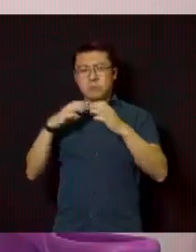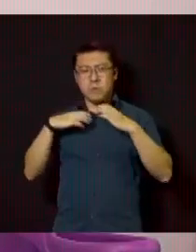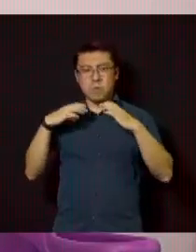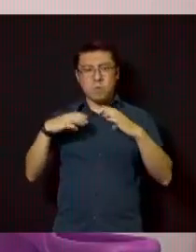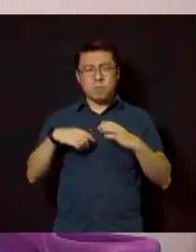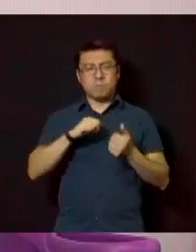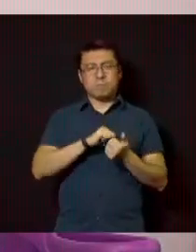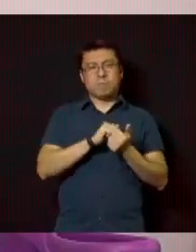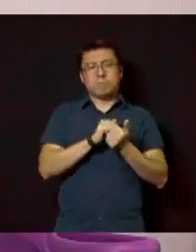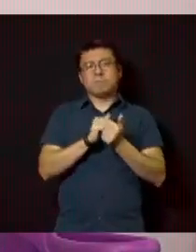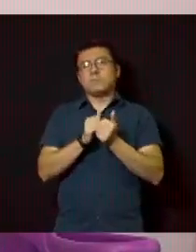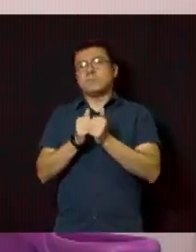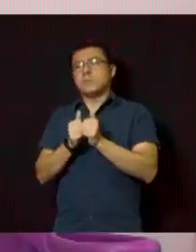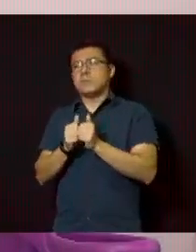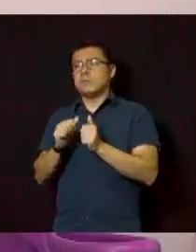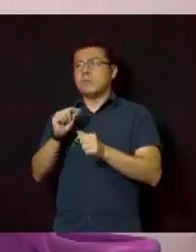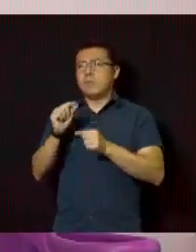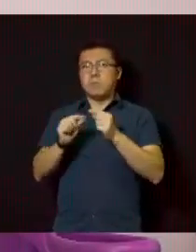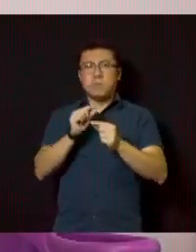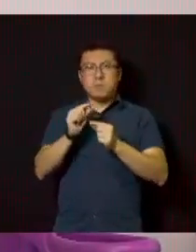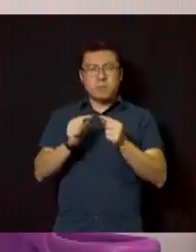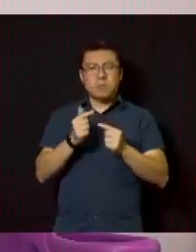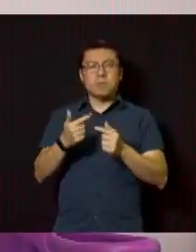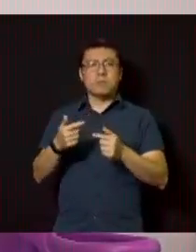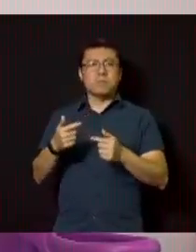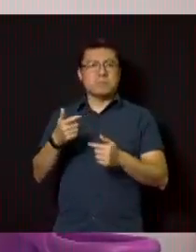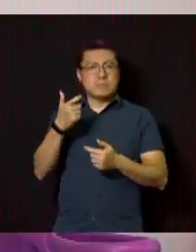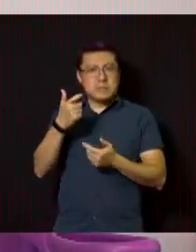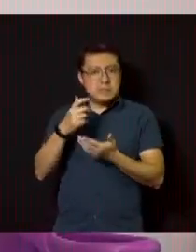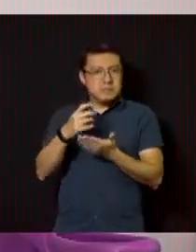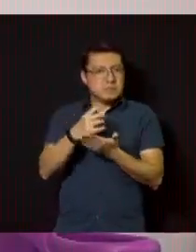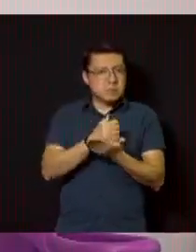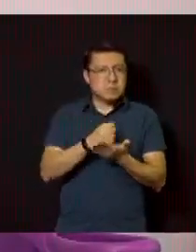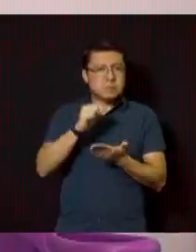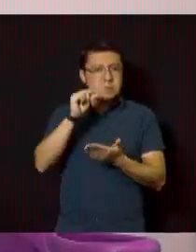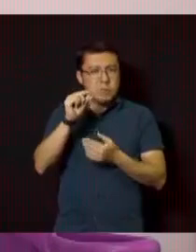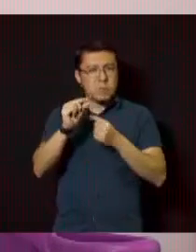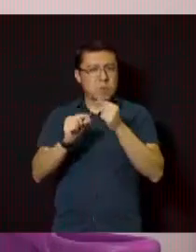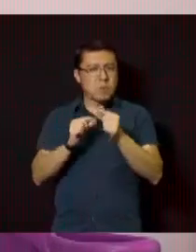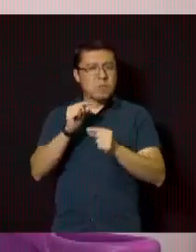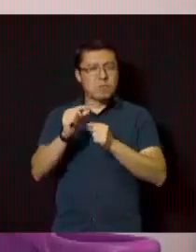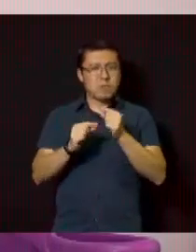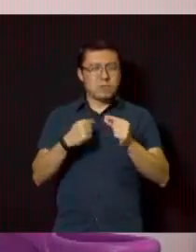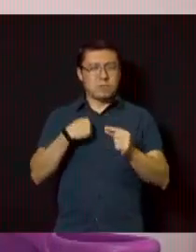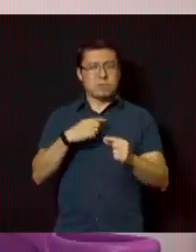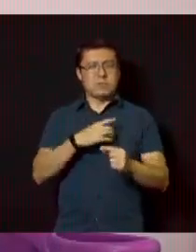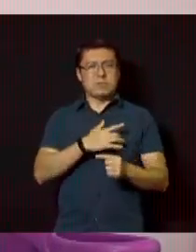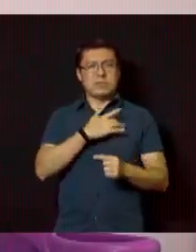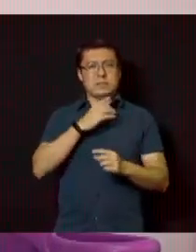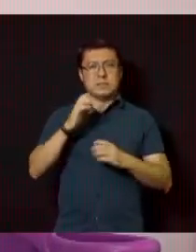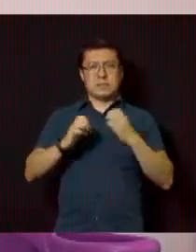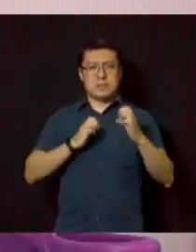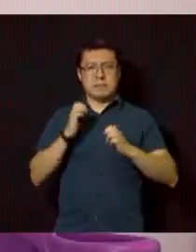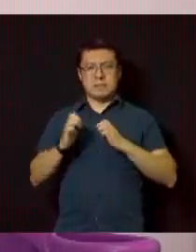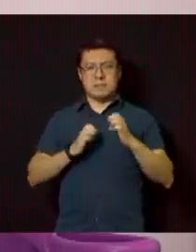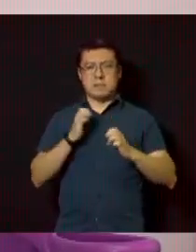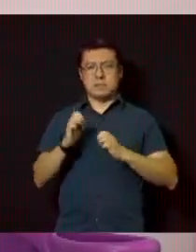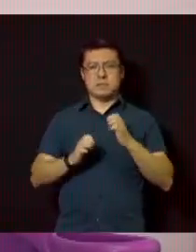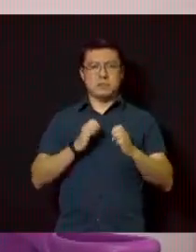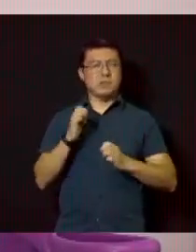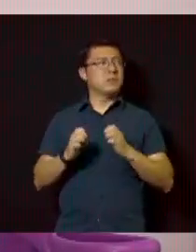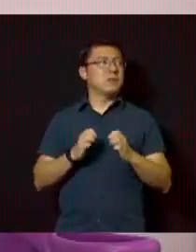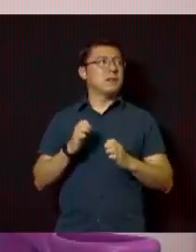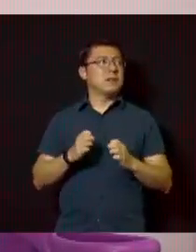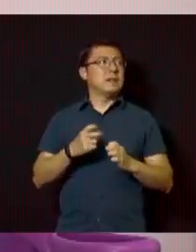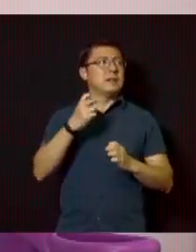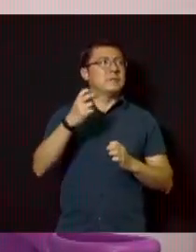empiezo a ganar dinero y pues eso es ese ganarme dinero esa primera vez hizo que me emocionara muchísimo. Sin embargo, no miraba